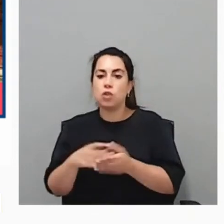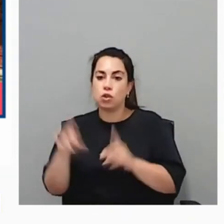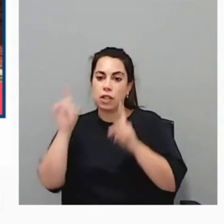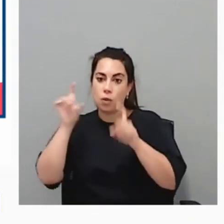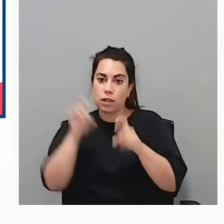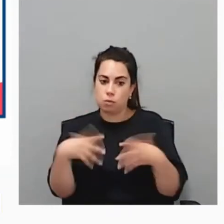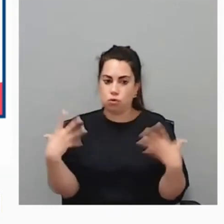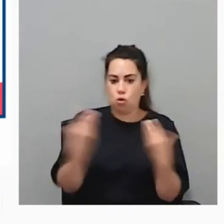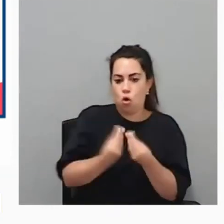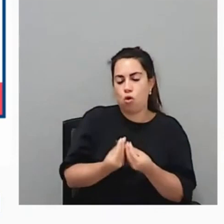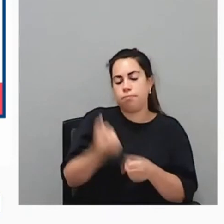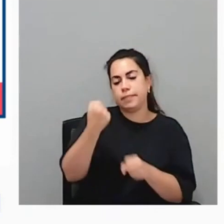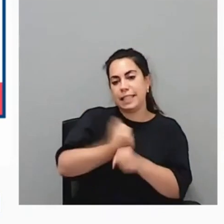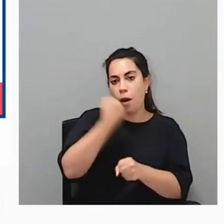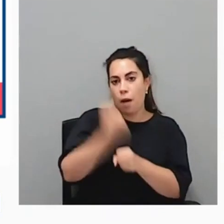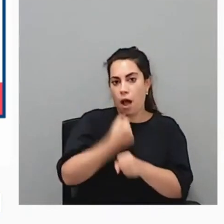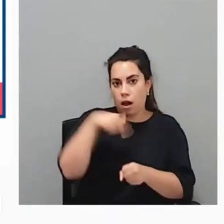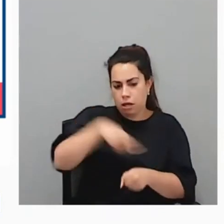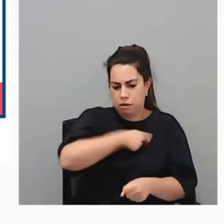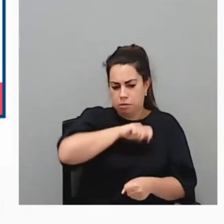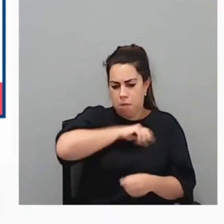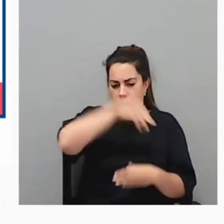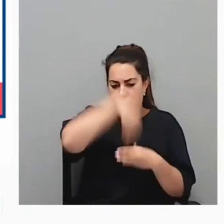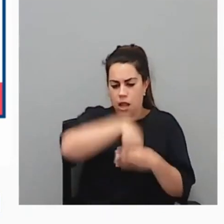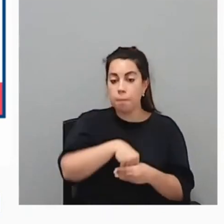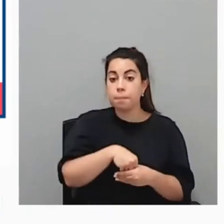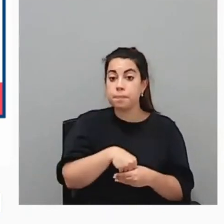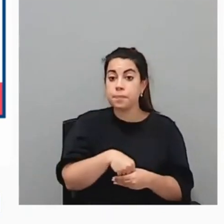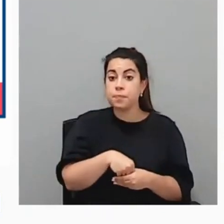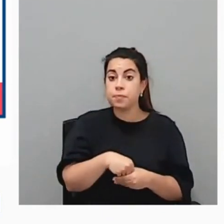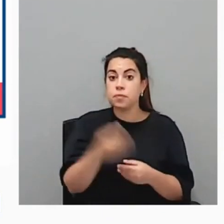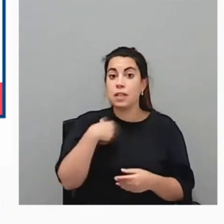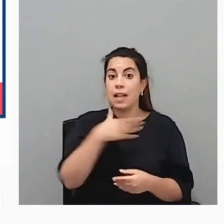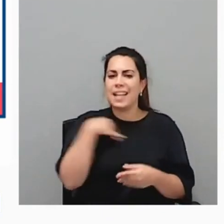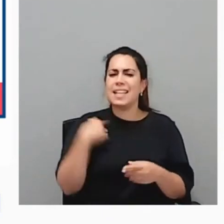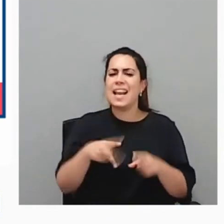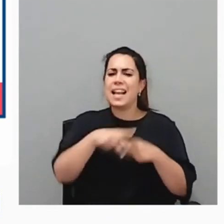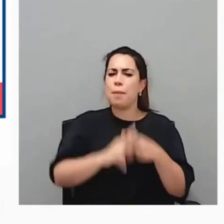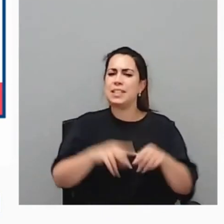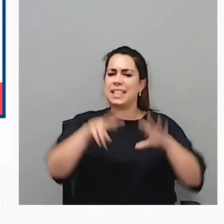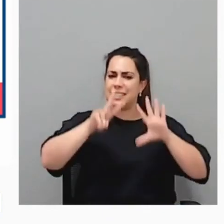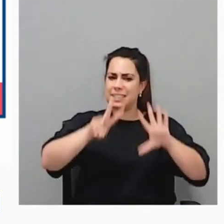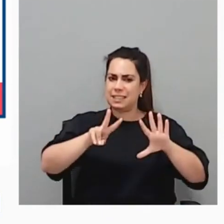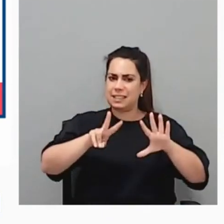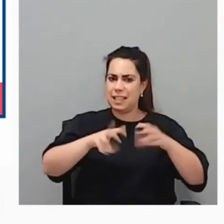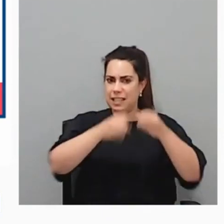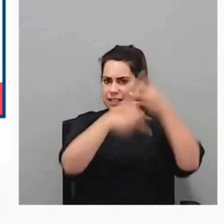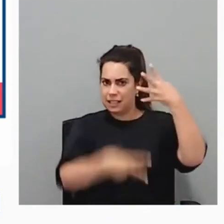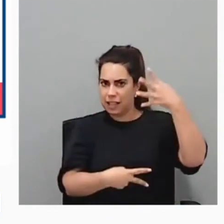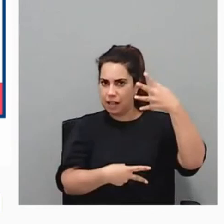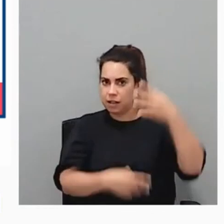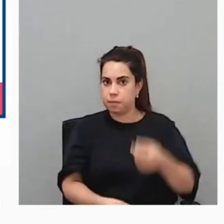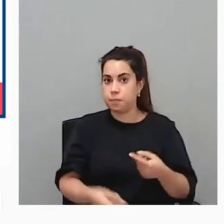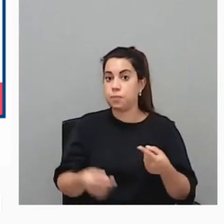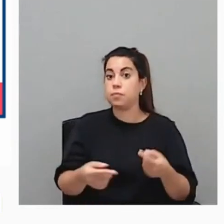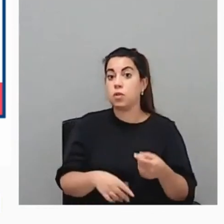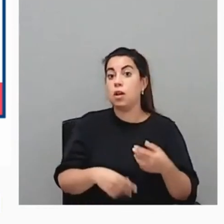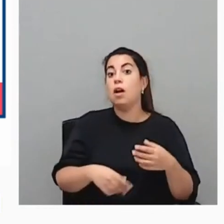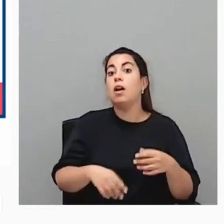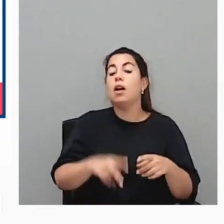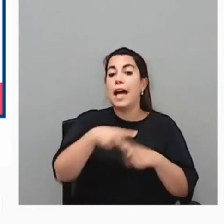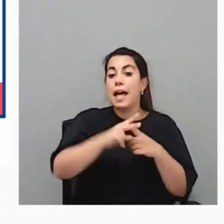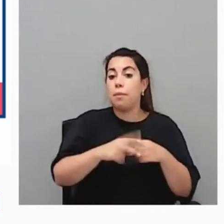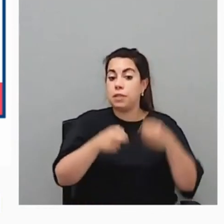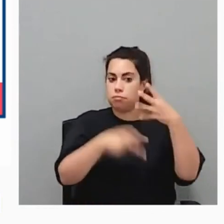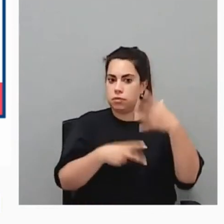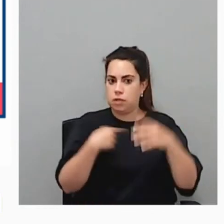España, que quieren implementar 7 herramientas, ¿vale?, que cumplen estos tres principios, herramientas visuales, activas